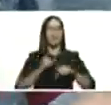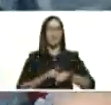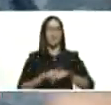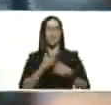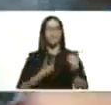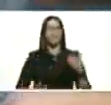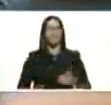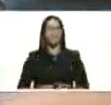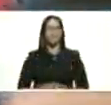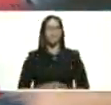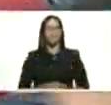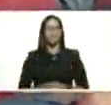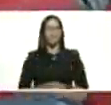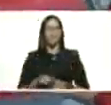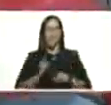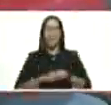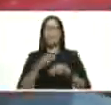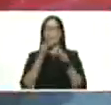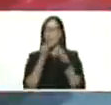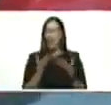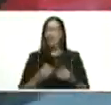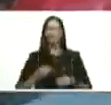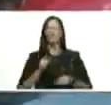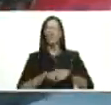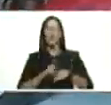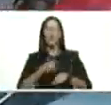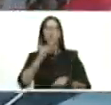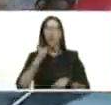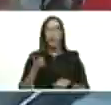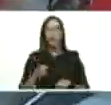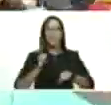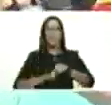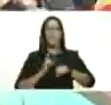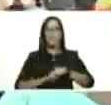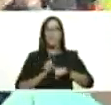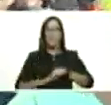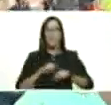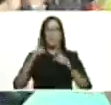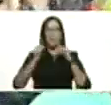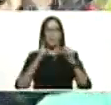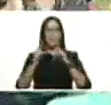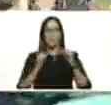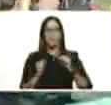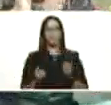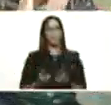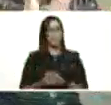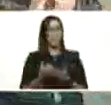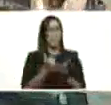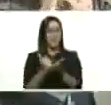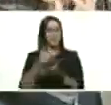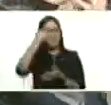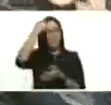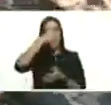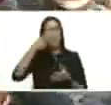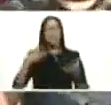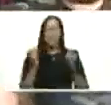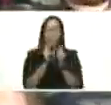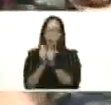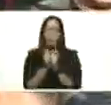presidente. Tiempos buenos, tiempos mejores, tiempos esplendorosos, de la mano del pueblo junto a los